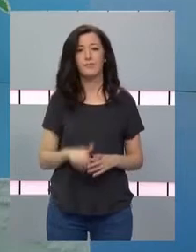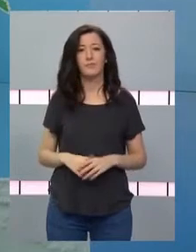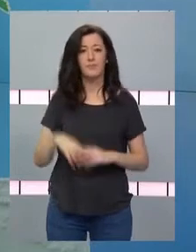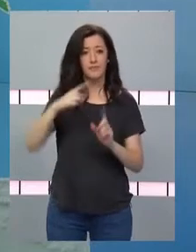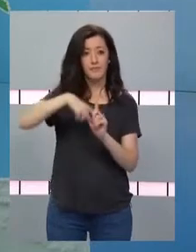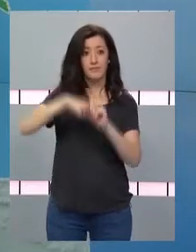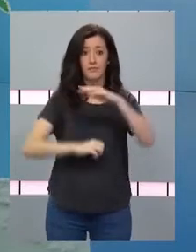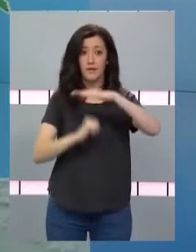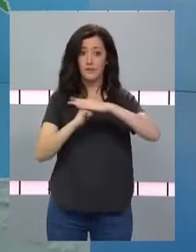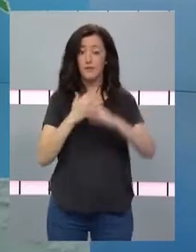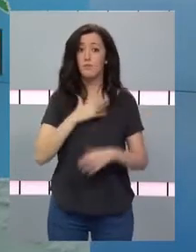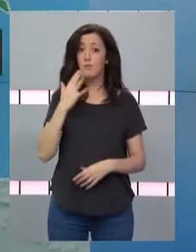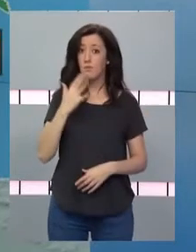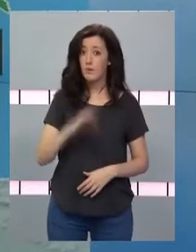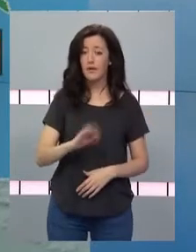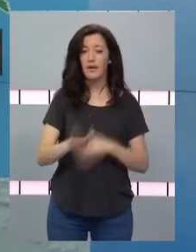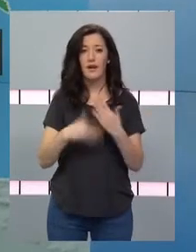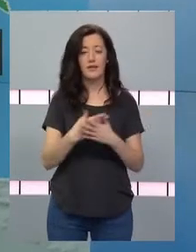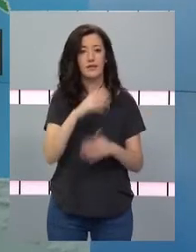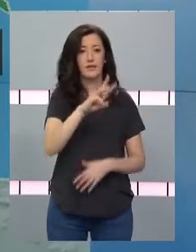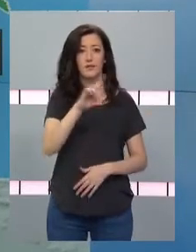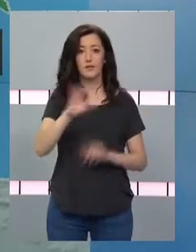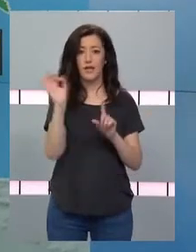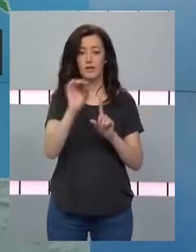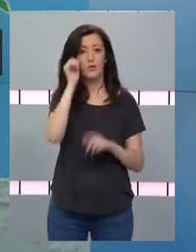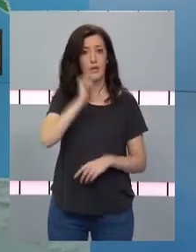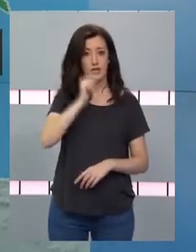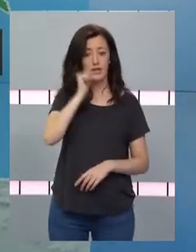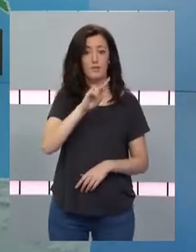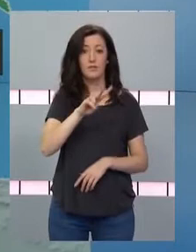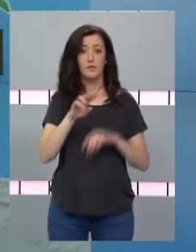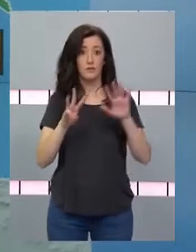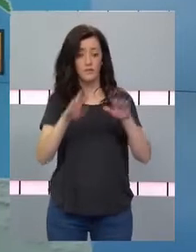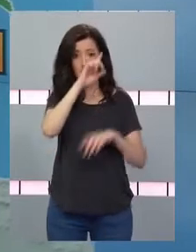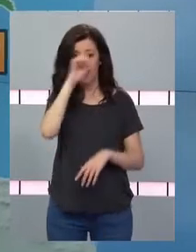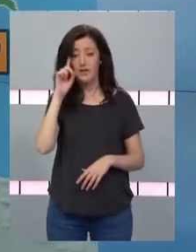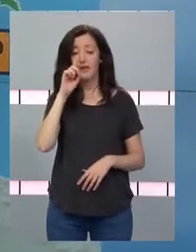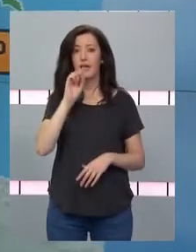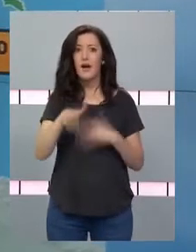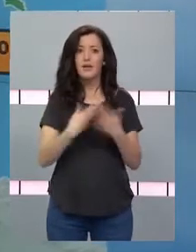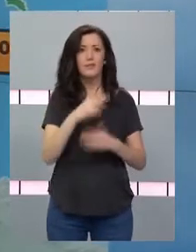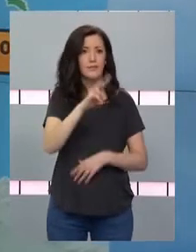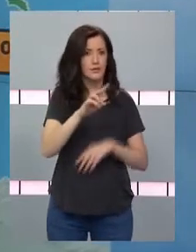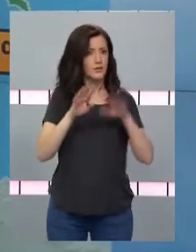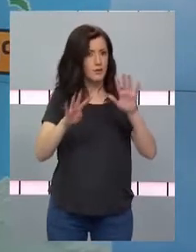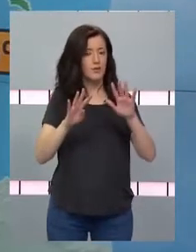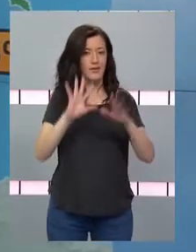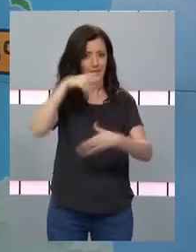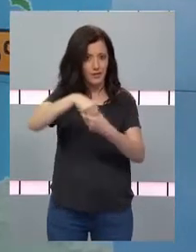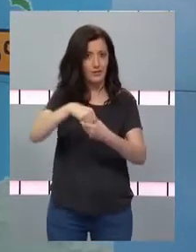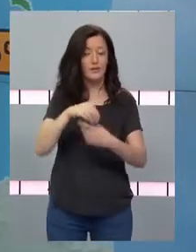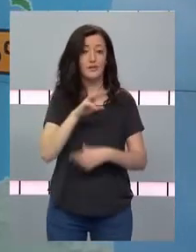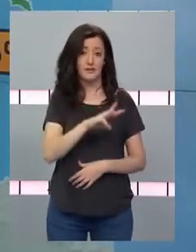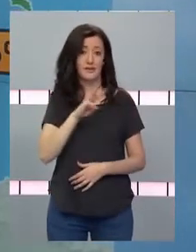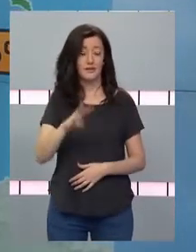que podrían sobrepasar incluso los 31 grados en Ourense, 28 en la capital, alcanzando los 29 incluso en zonas del interior, 33